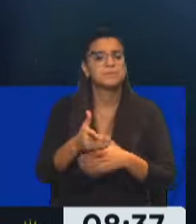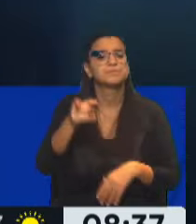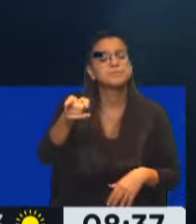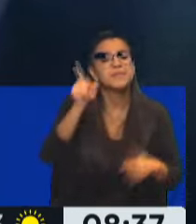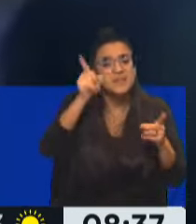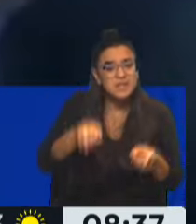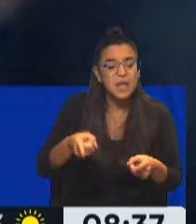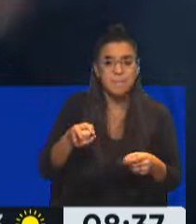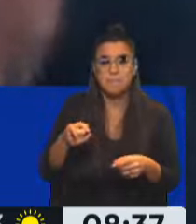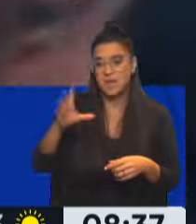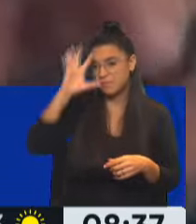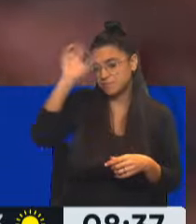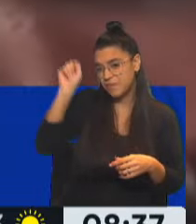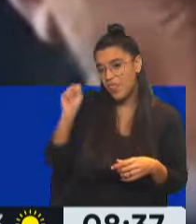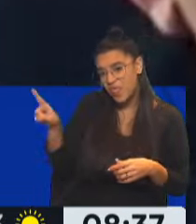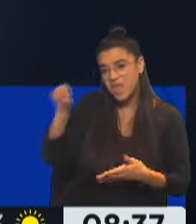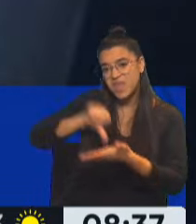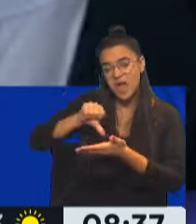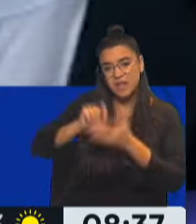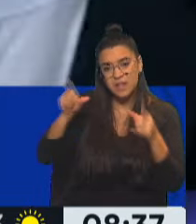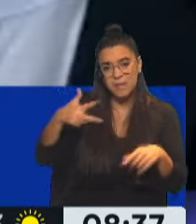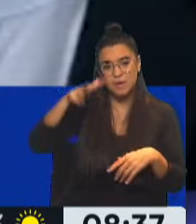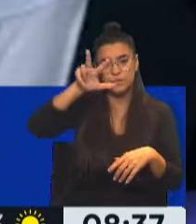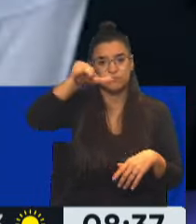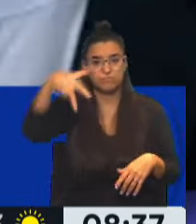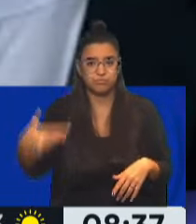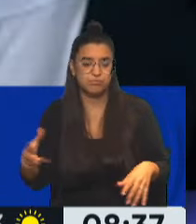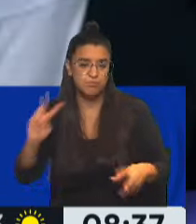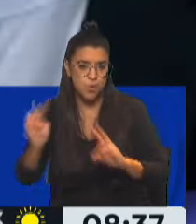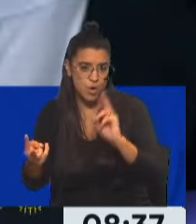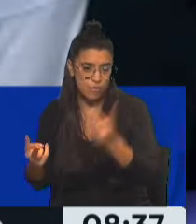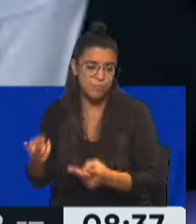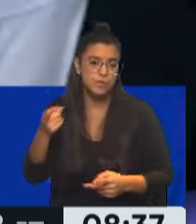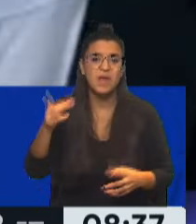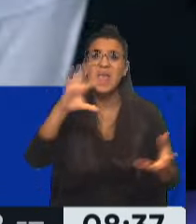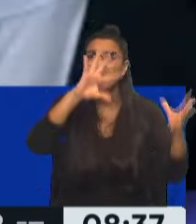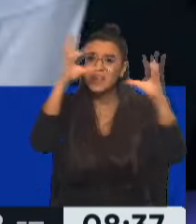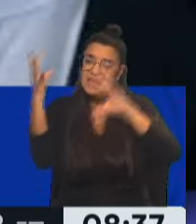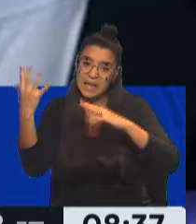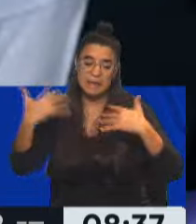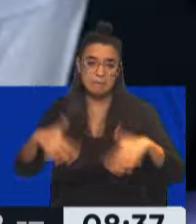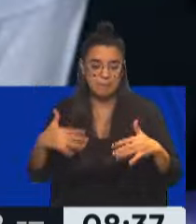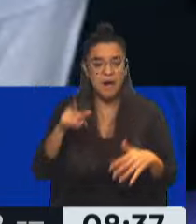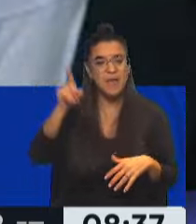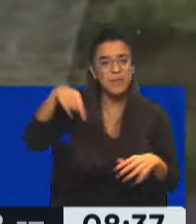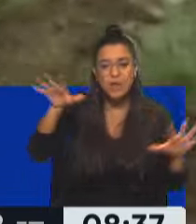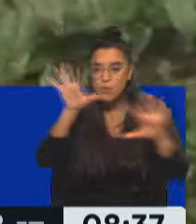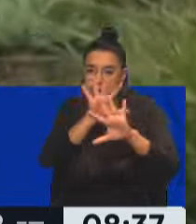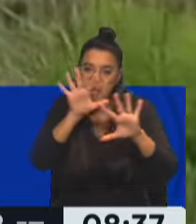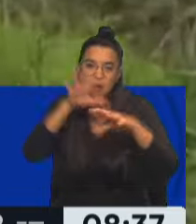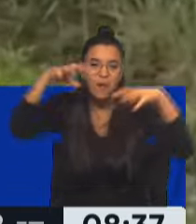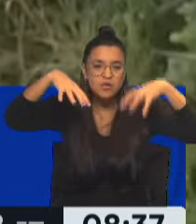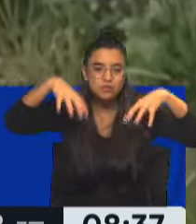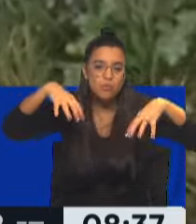murió el canciller iraní en la caída del helicóptero el clima habría jugado un papel clave en el accidente con Niebla lluvias